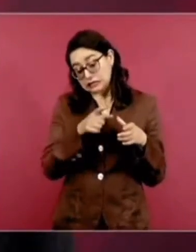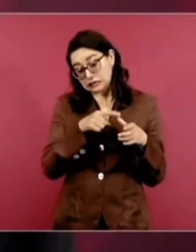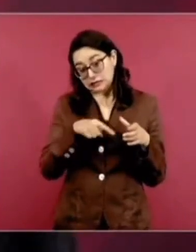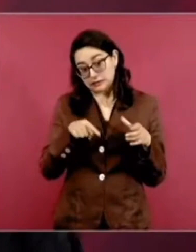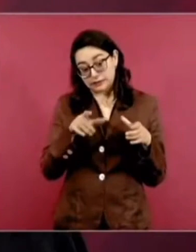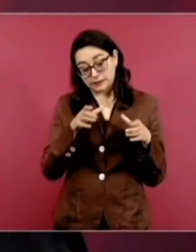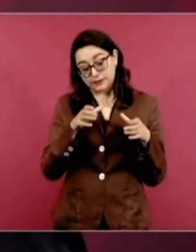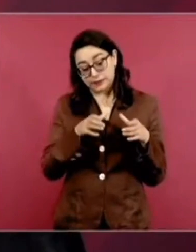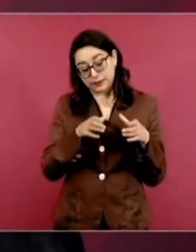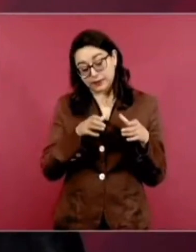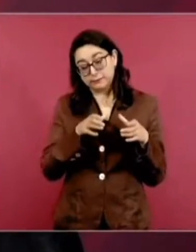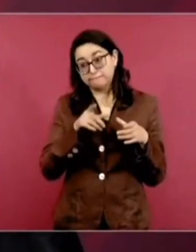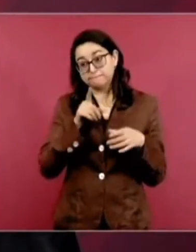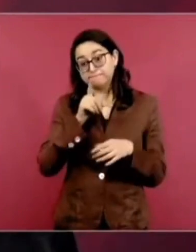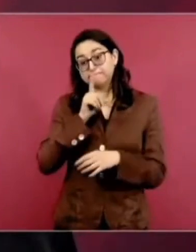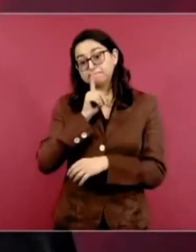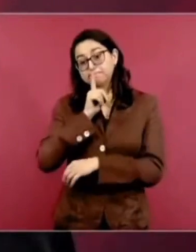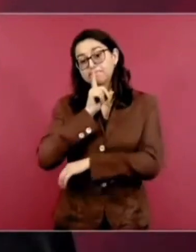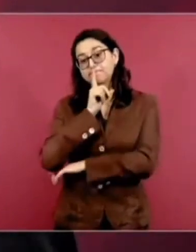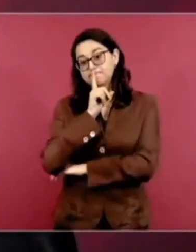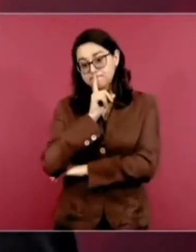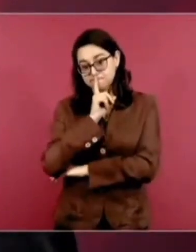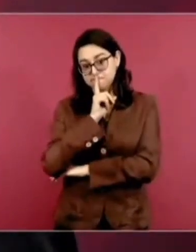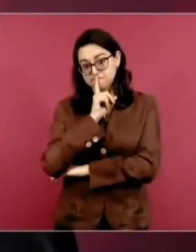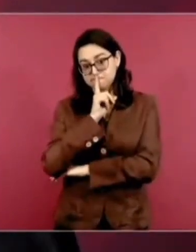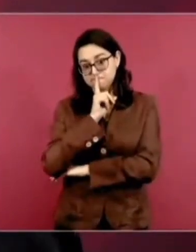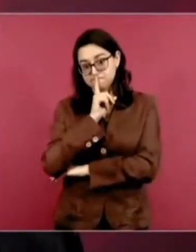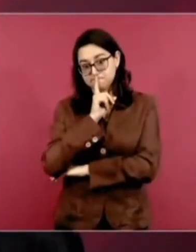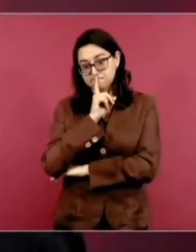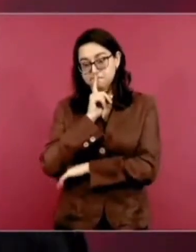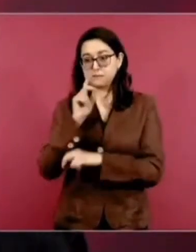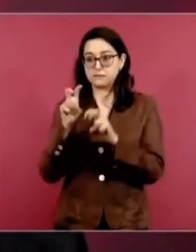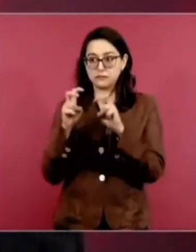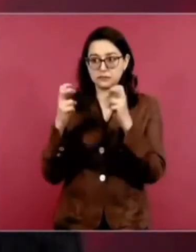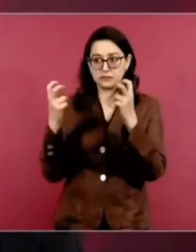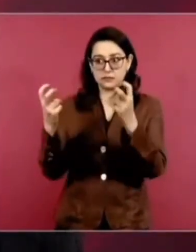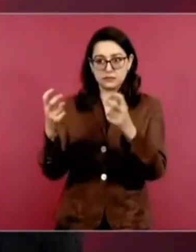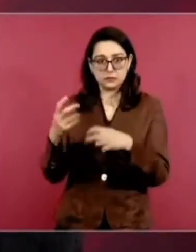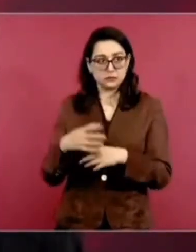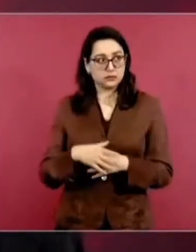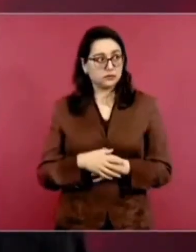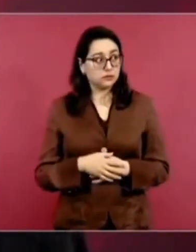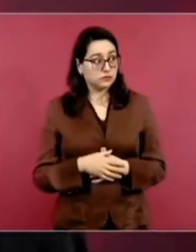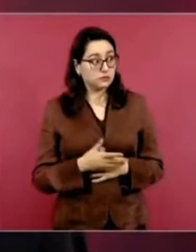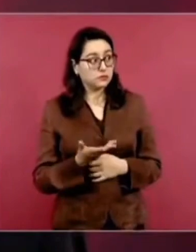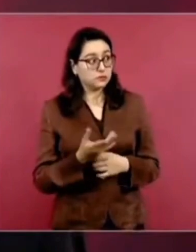Ya se quedó callado. Y uno le dice, ¿y el cuento general?